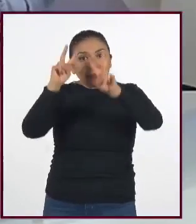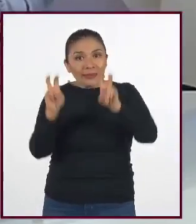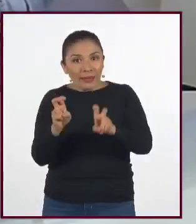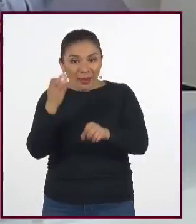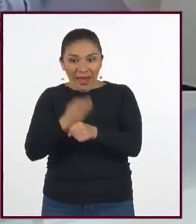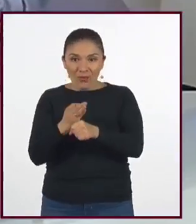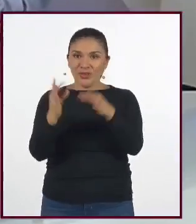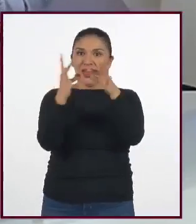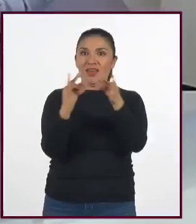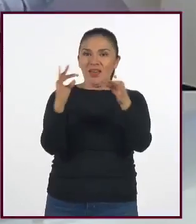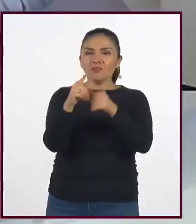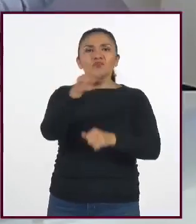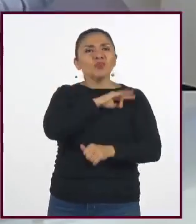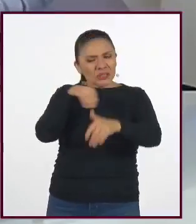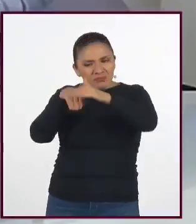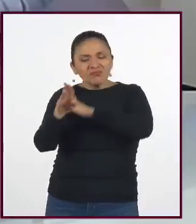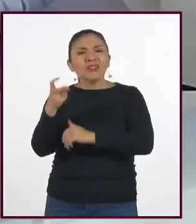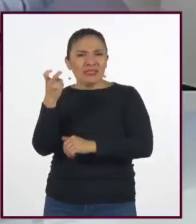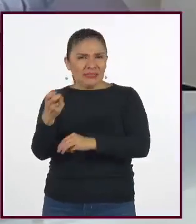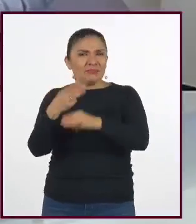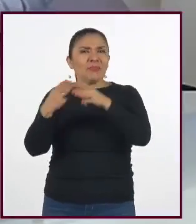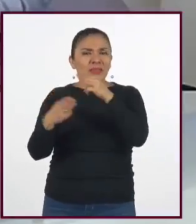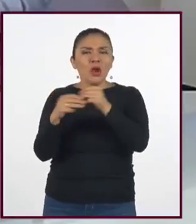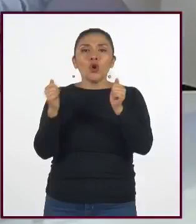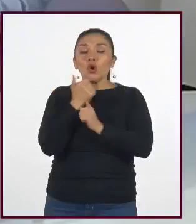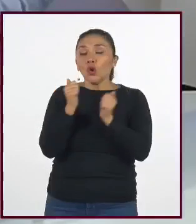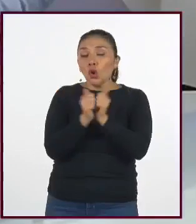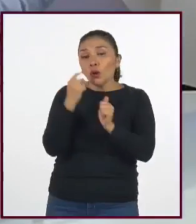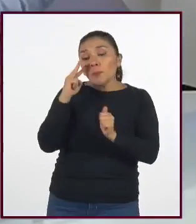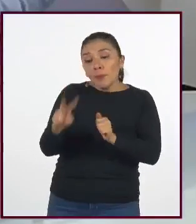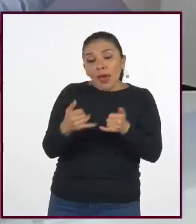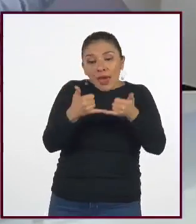abordando. Pueden acceder a estos recursos a través del enlace